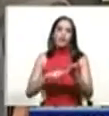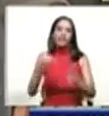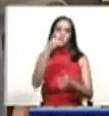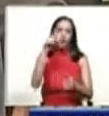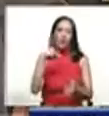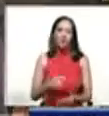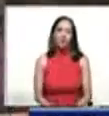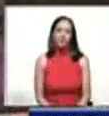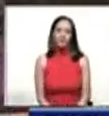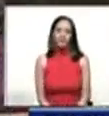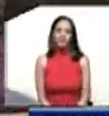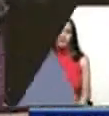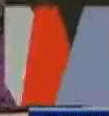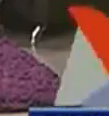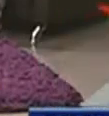Sur de Conducta.